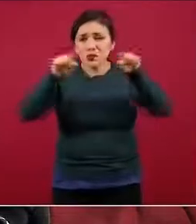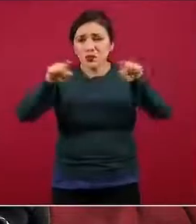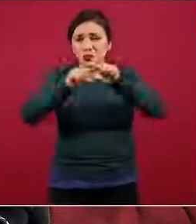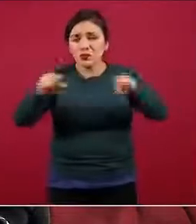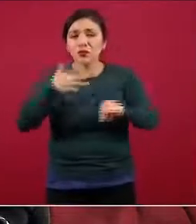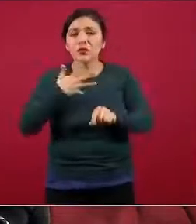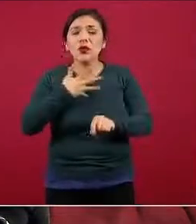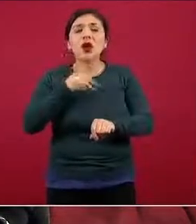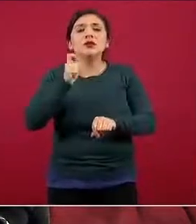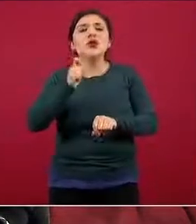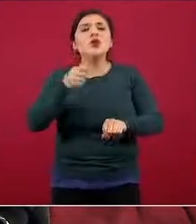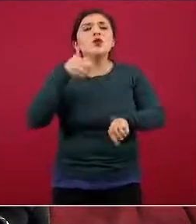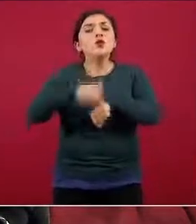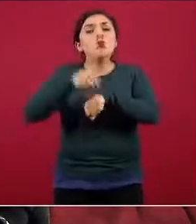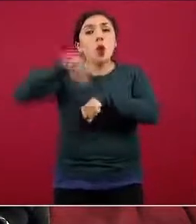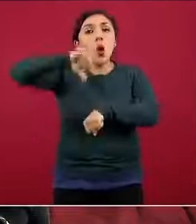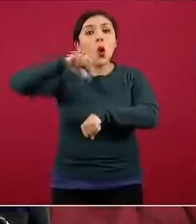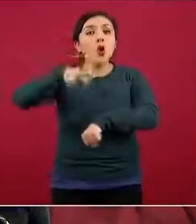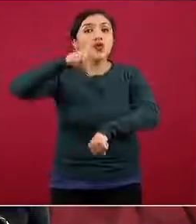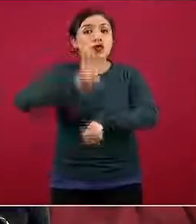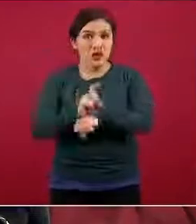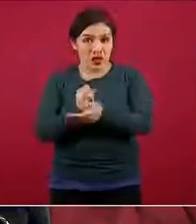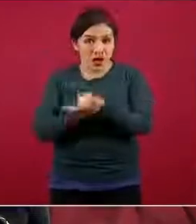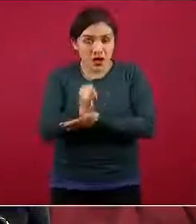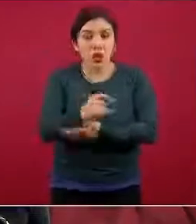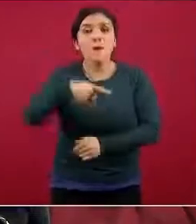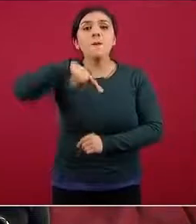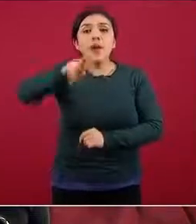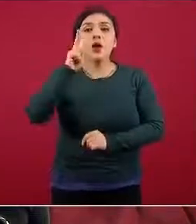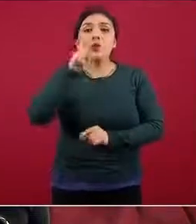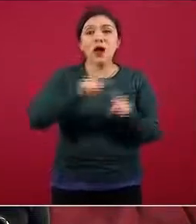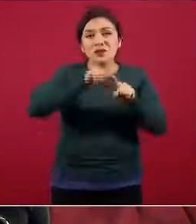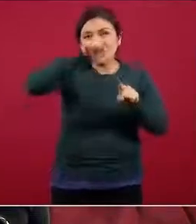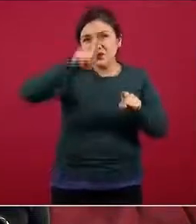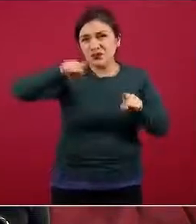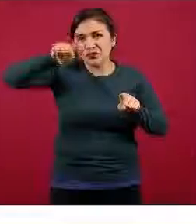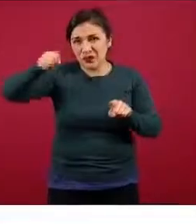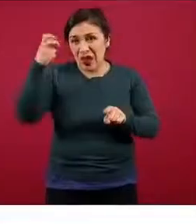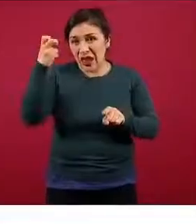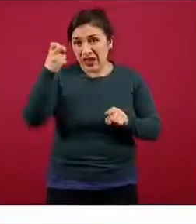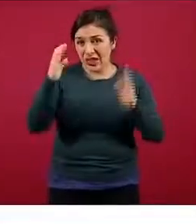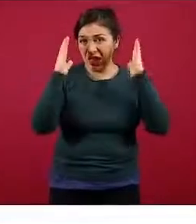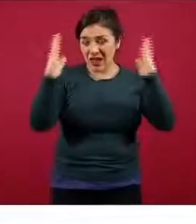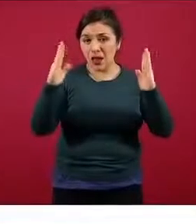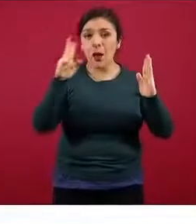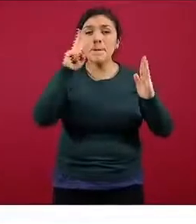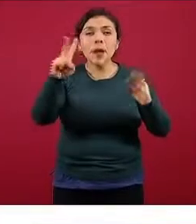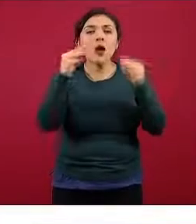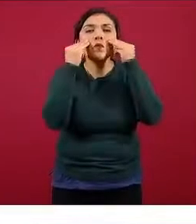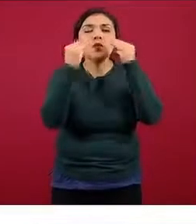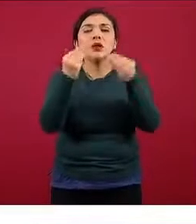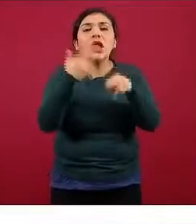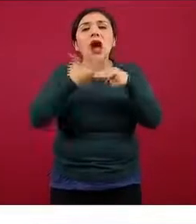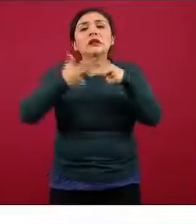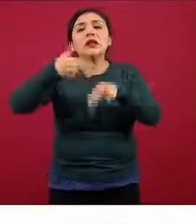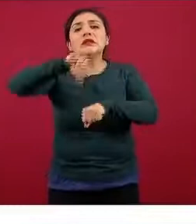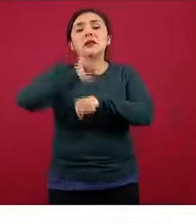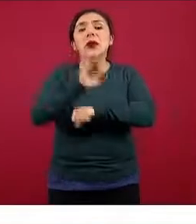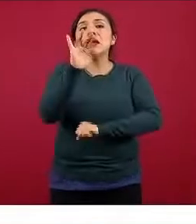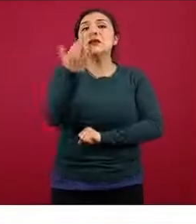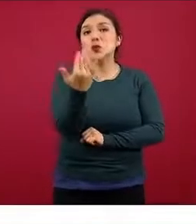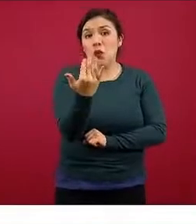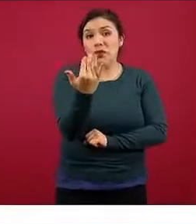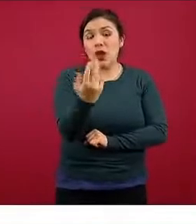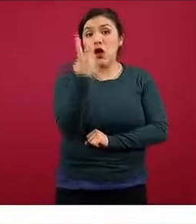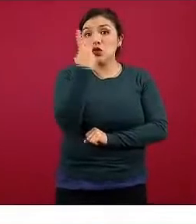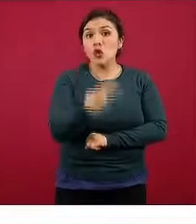que tenemos actualizados hasta el día de hoy. Sin embargo, en la gráfica se muestran hasta la semana 50, estas